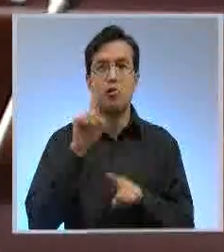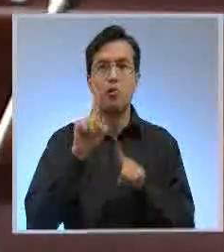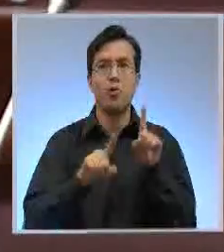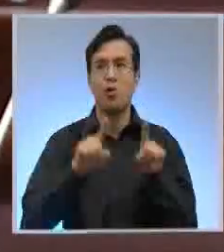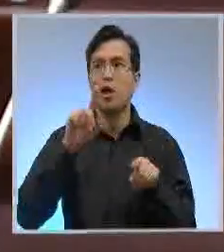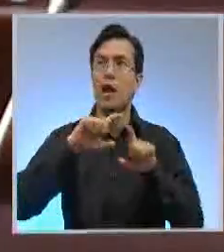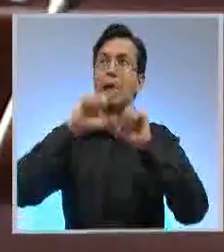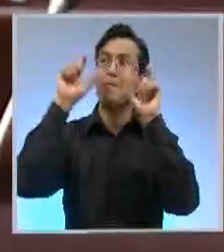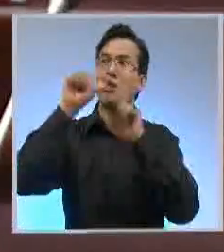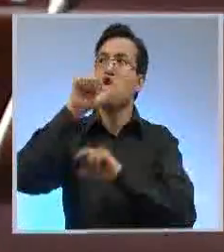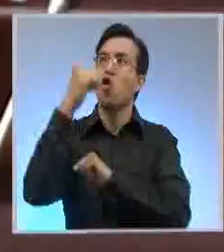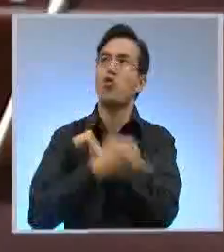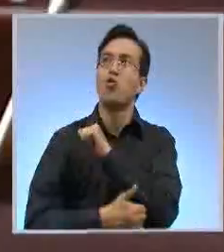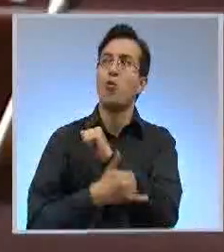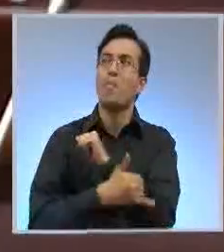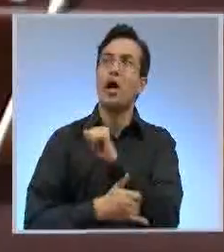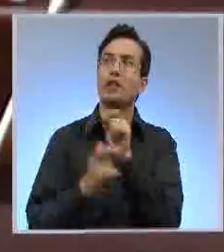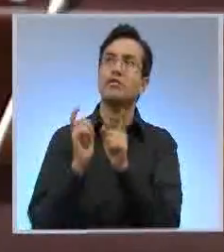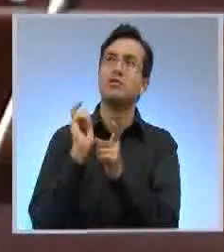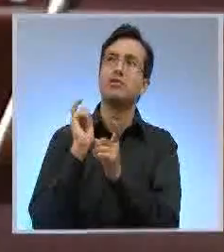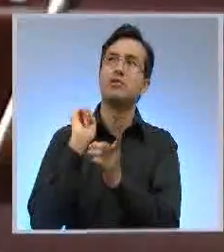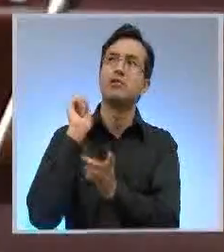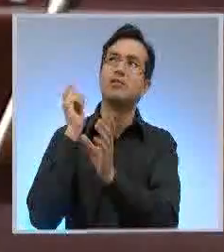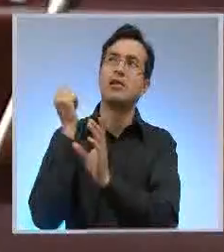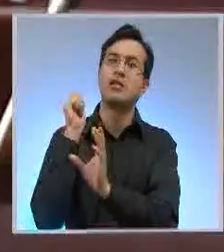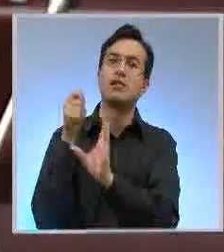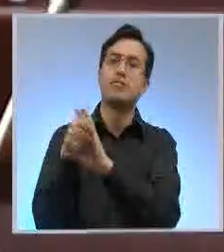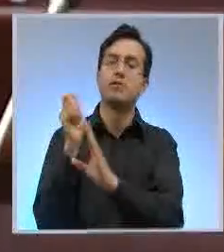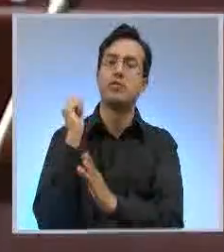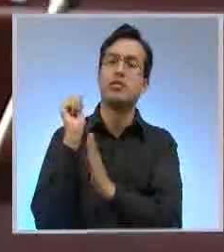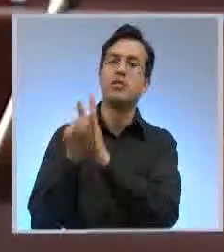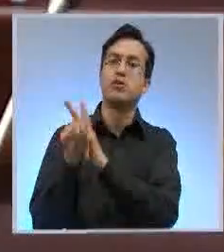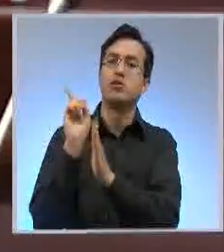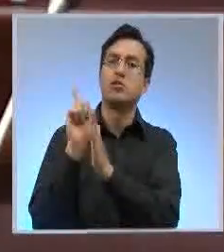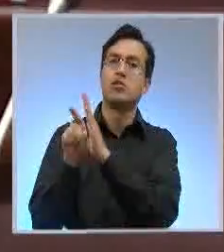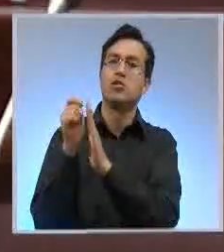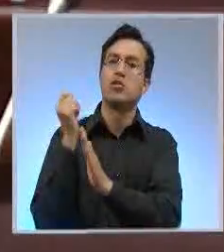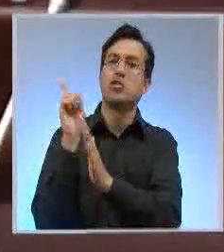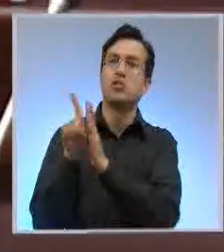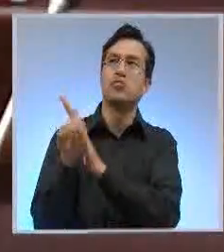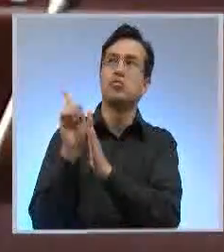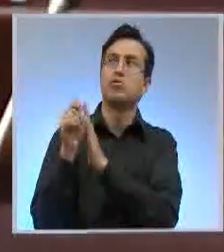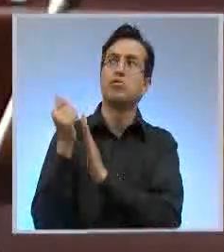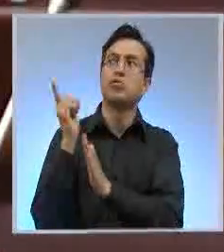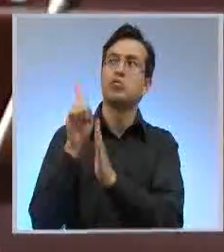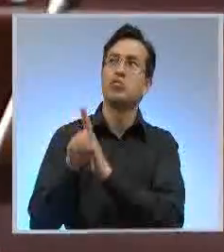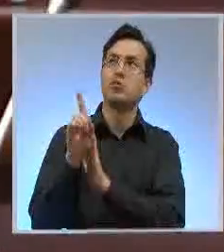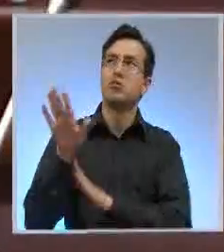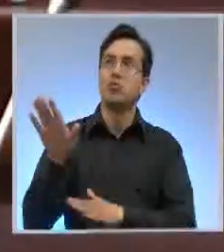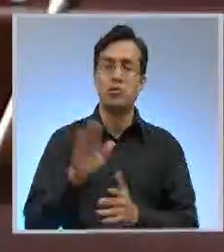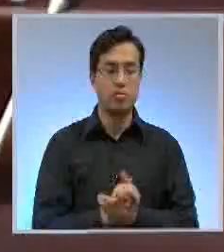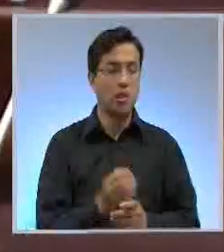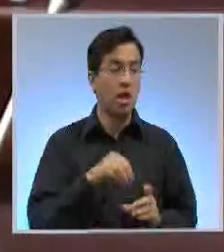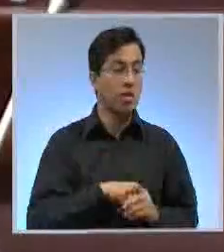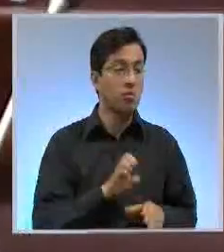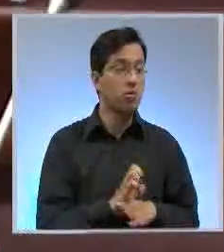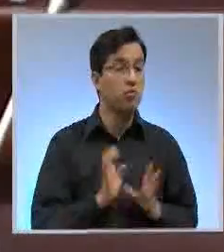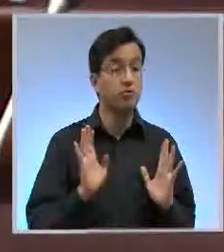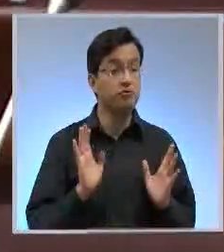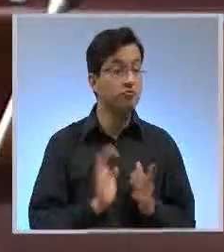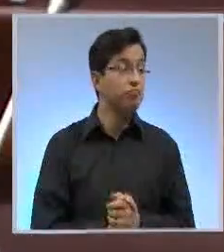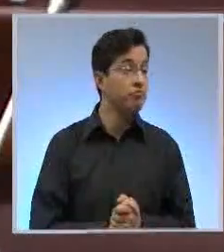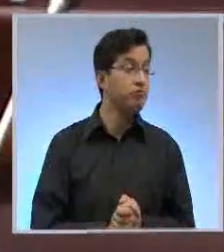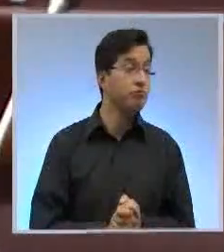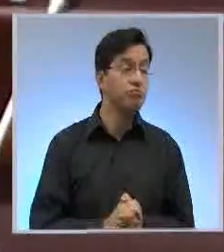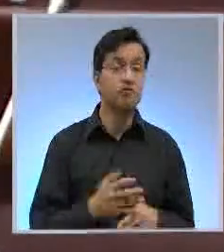todo porque hemos sido testigos también de cómo grandes grupos económicos han tenido la posibilidad, ¿no es